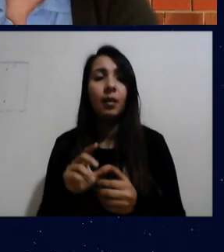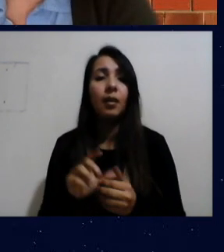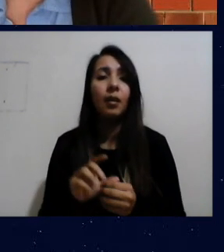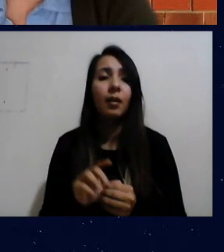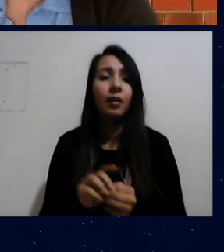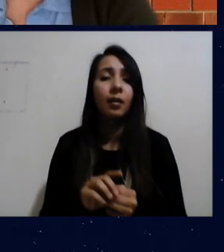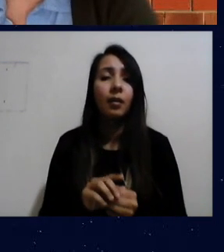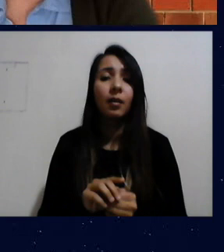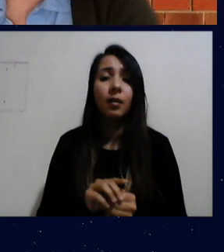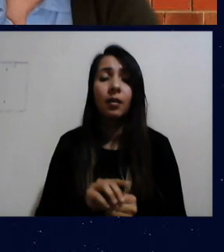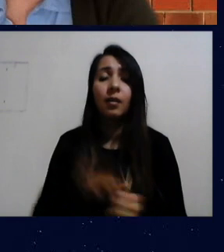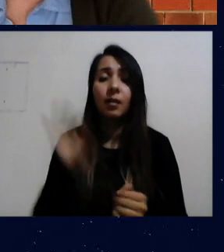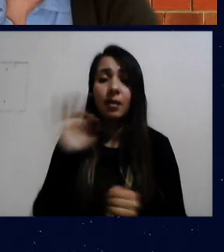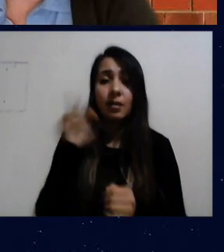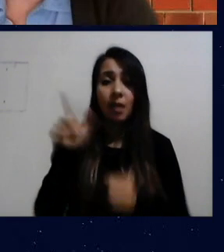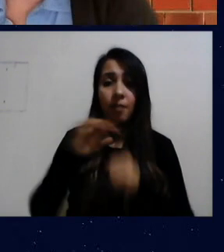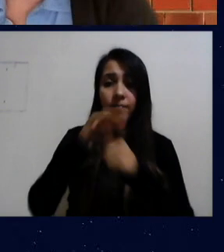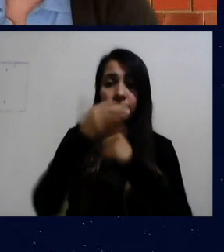dos señales.